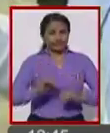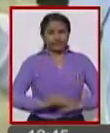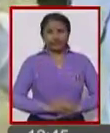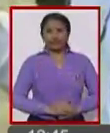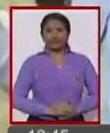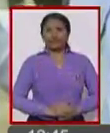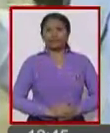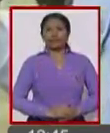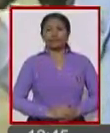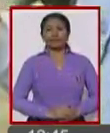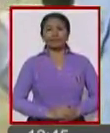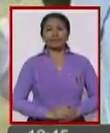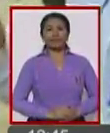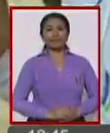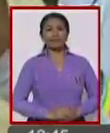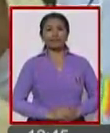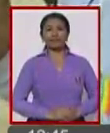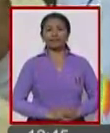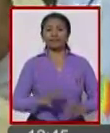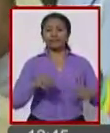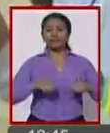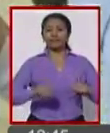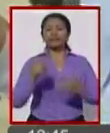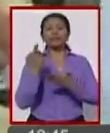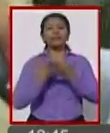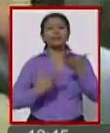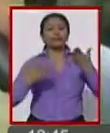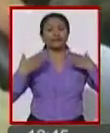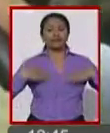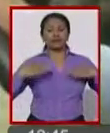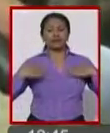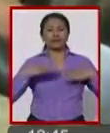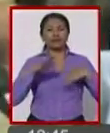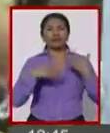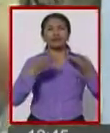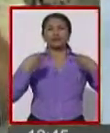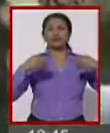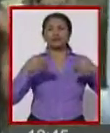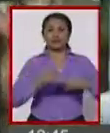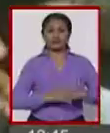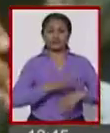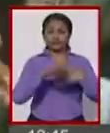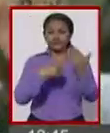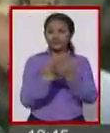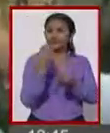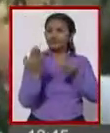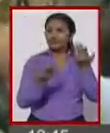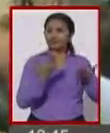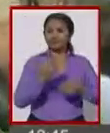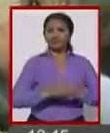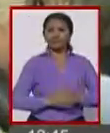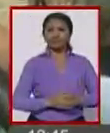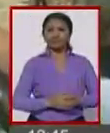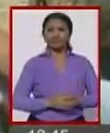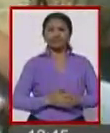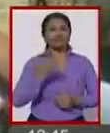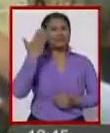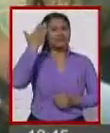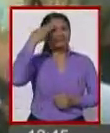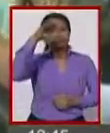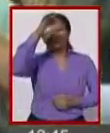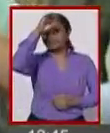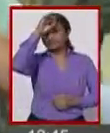Nada, en absoluto. ¿Su tienda de qué era, señor? Ropa. Sí. ¿Todo se ha quemado, no sabe? Nada, en